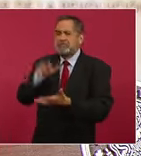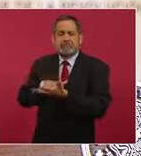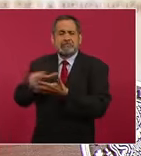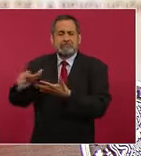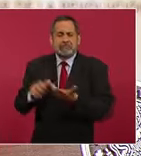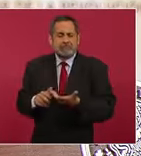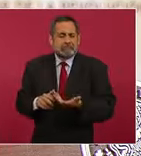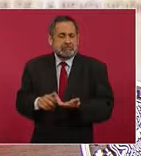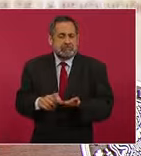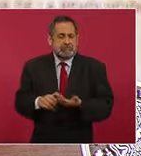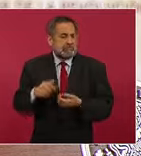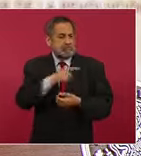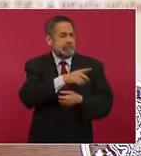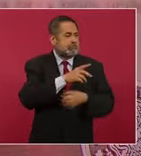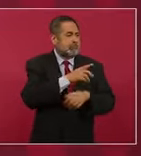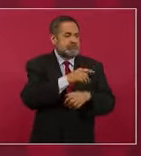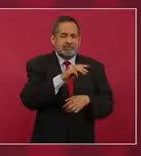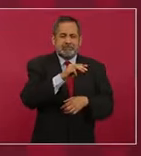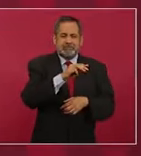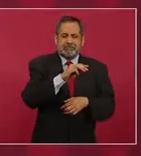y que la delegación Miguel Hidalgo.